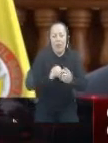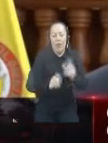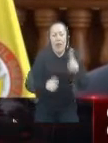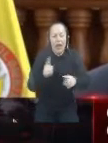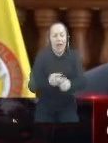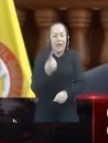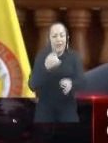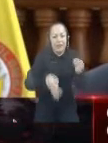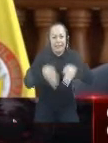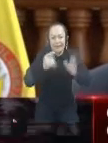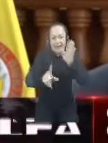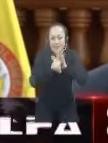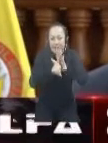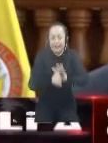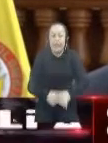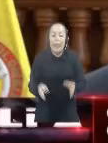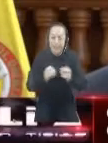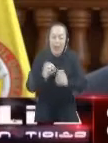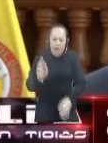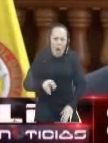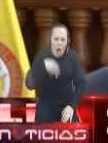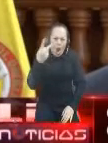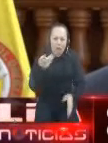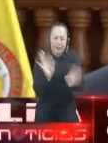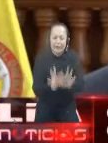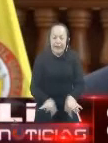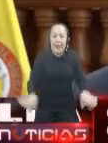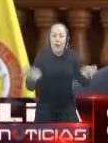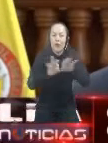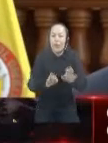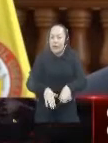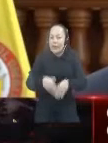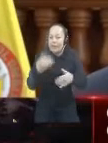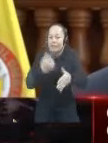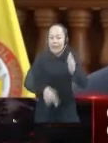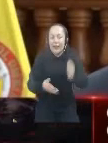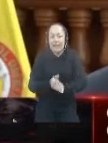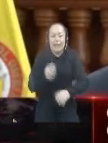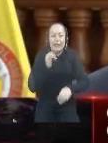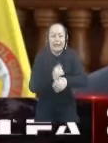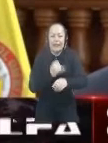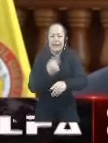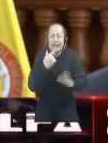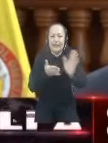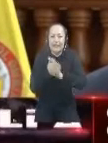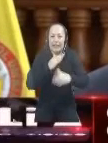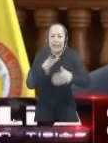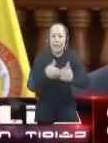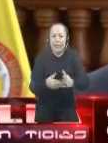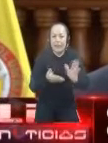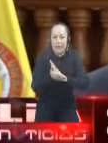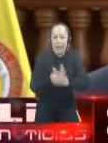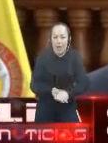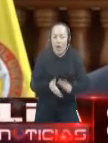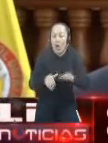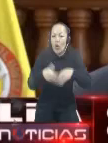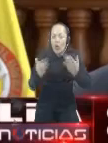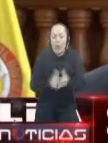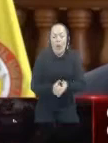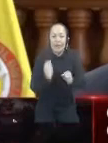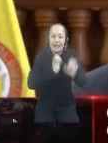judiciales. Hay otra ordenanza muy importante que es la que tiene que ver con la institucionalización de los defensores del